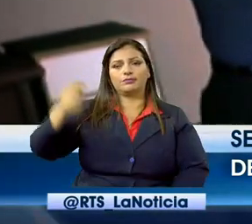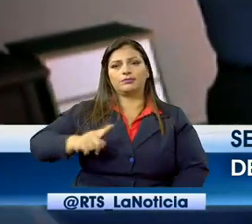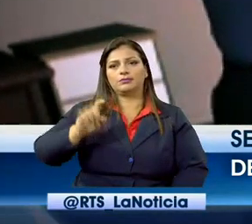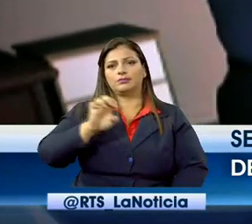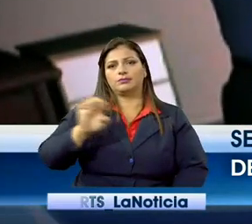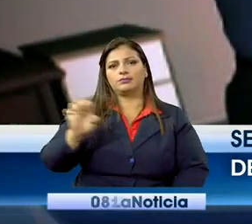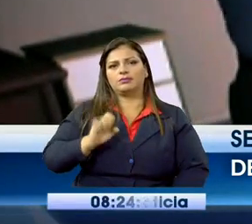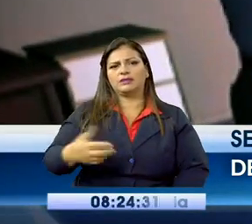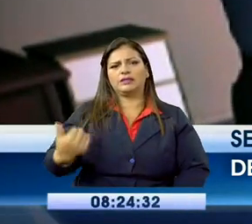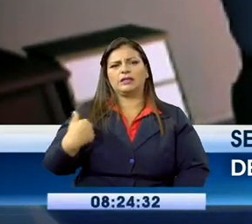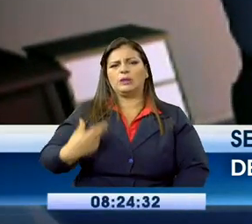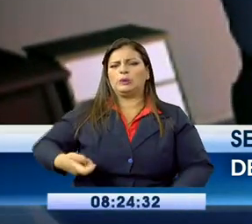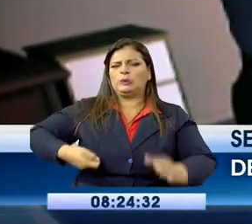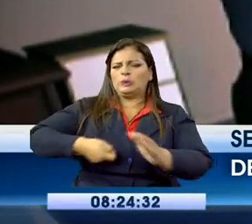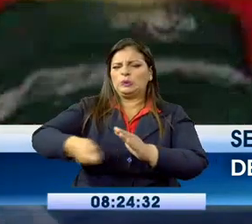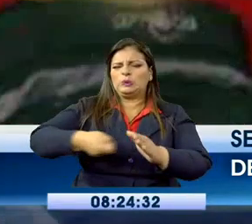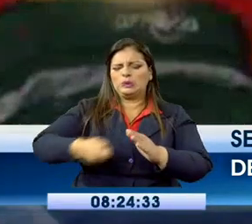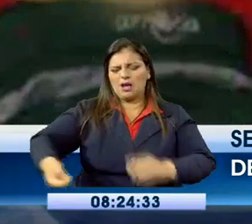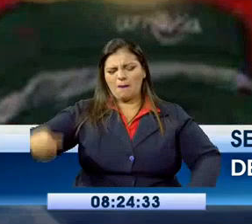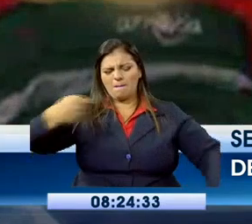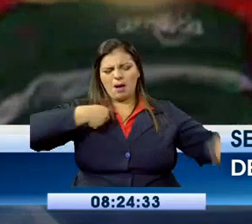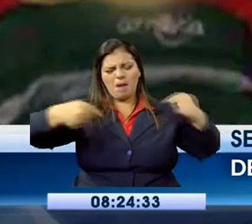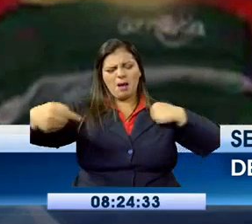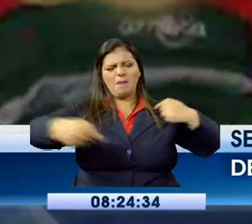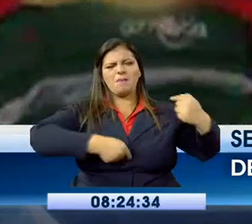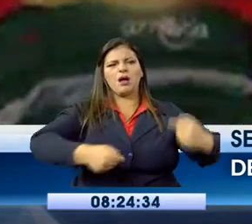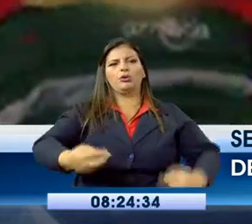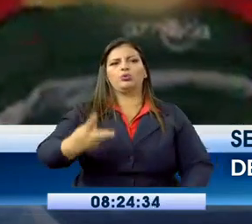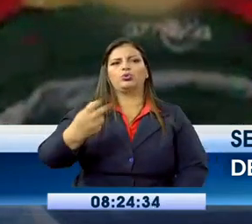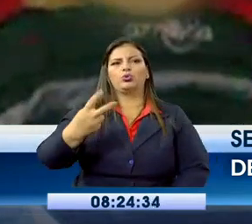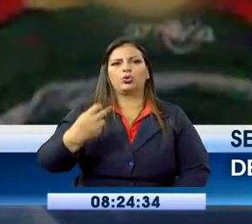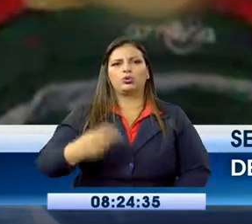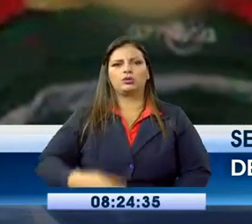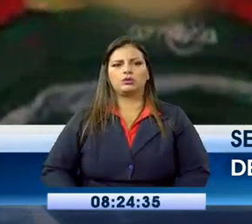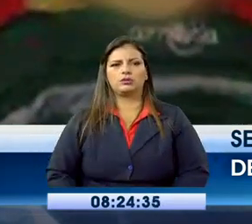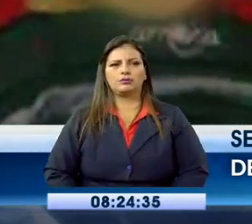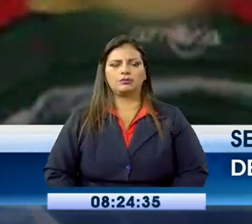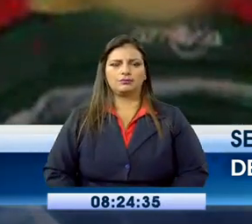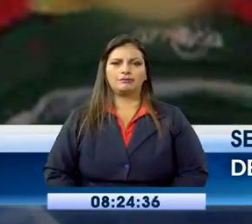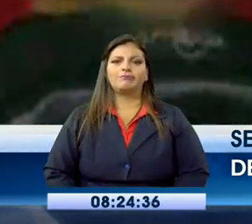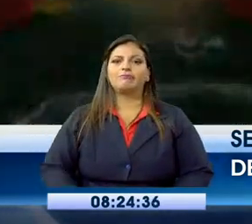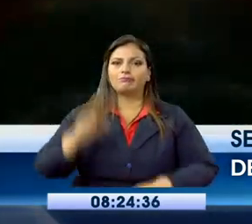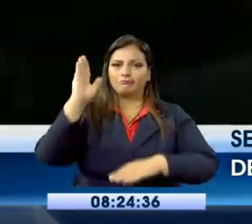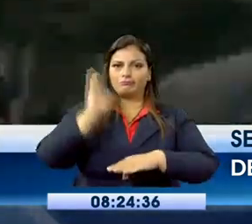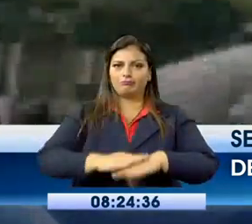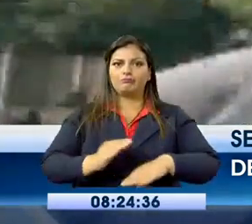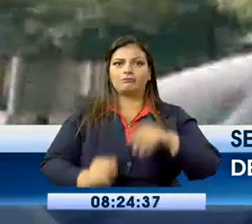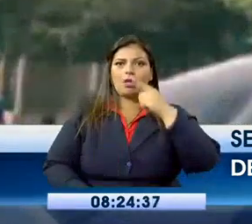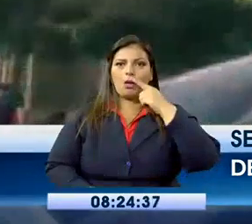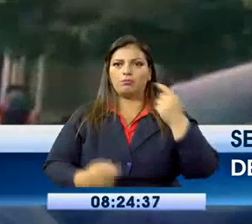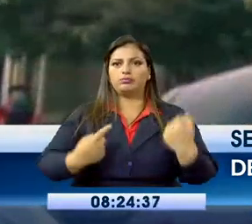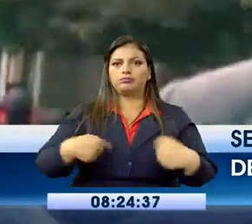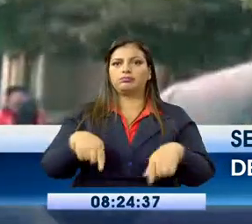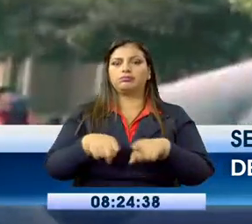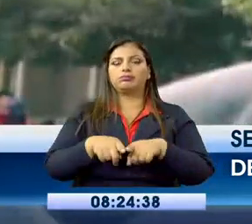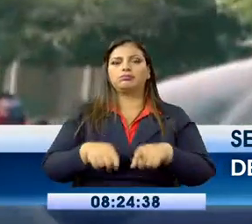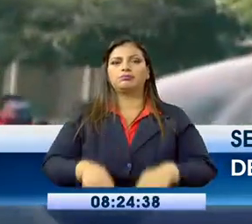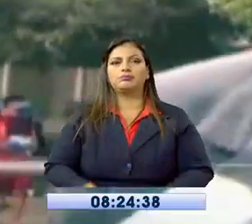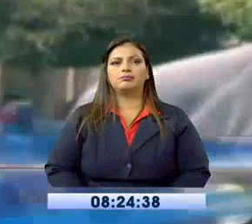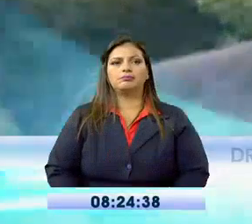12 puñaladas en diversas partes de su cuerpo, presuntamente propinadas por su ex conviviente. En la diligencia se